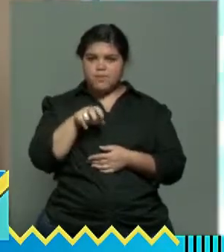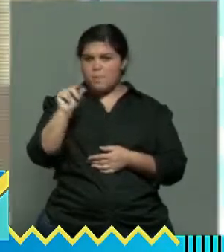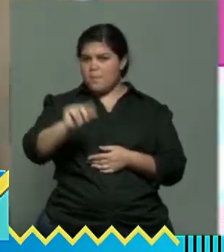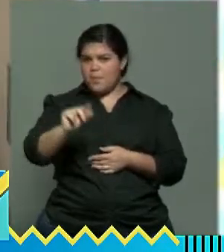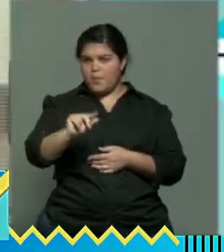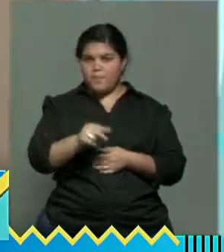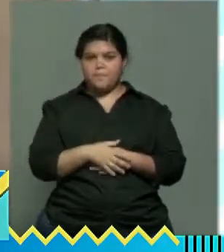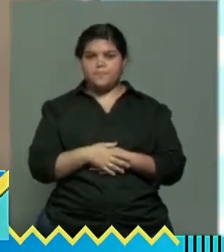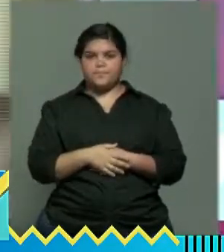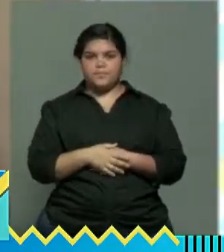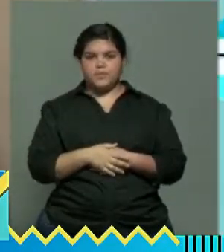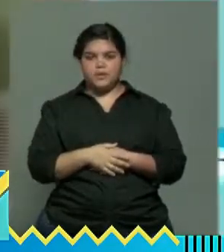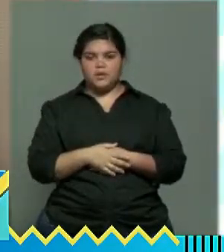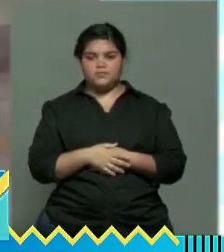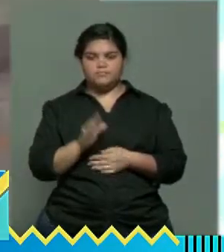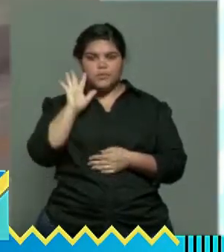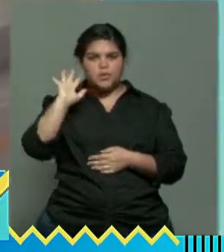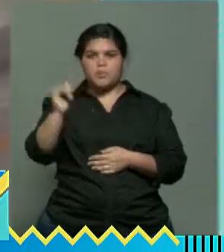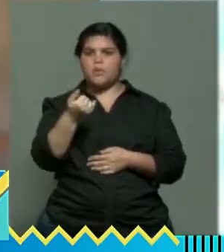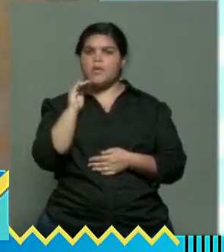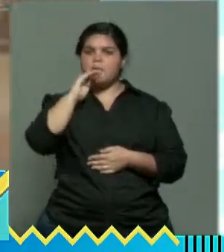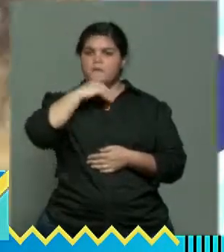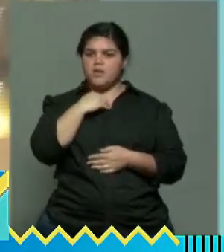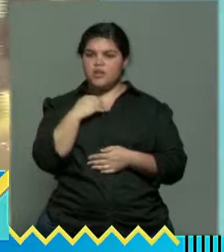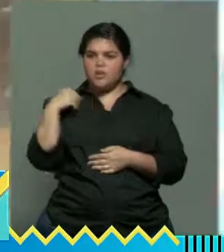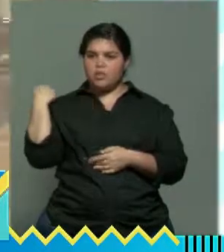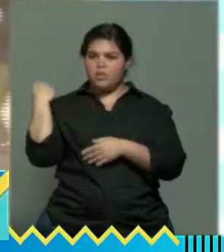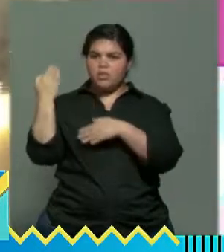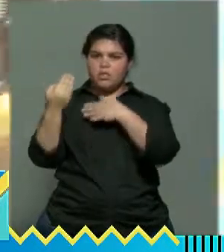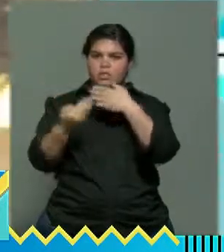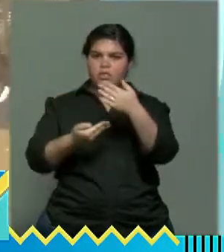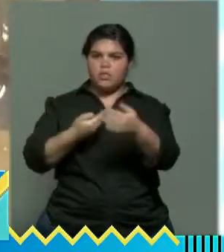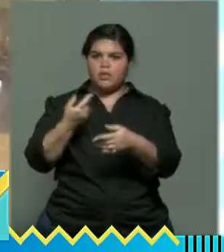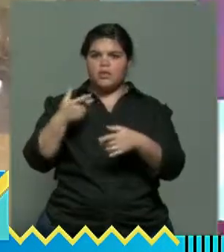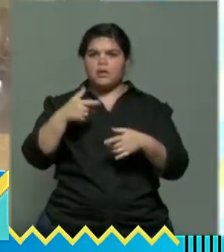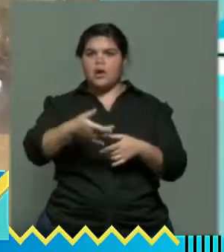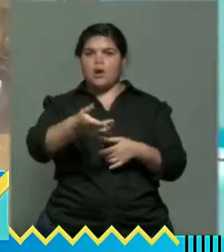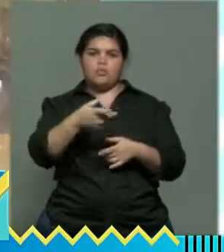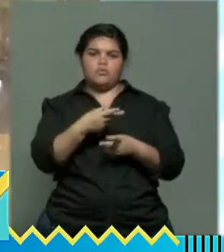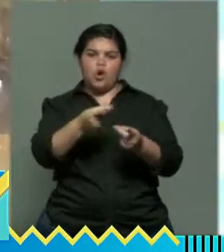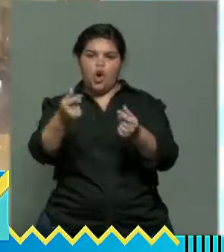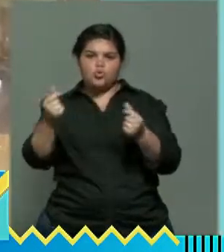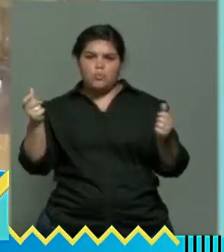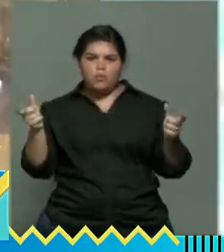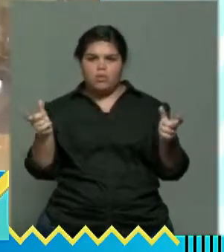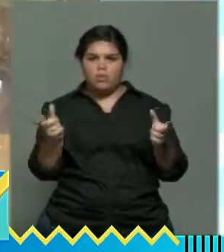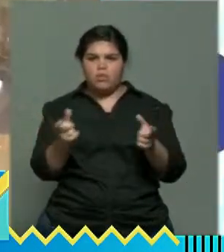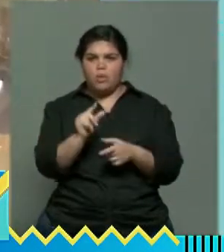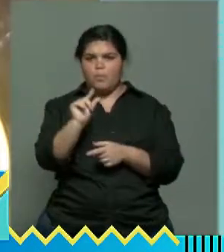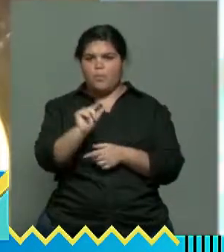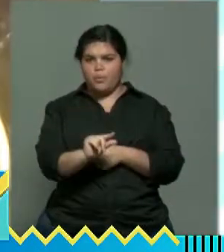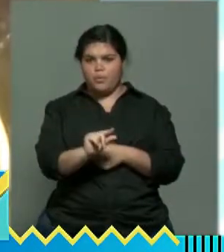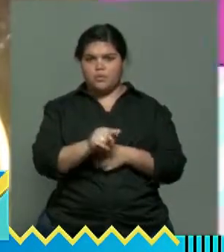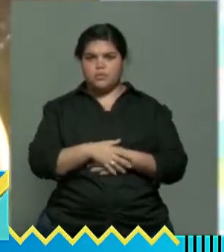Vemos que el vino está desde hace varios años disminuyéndose el consumo, mientras que otras